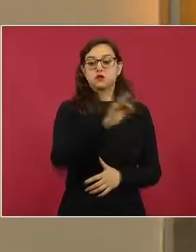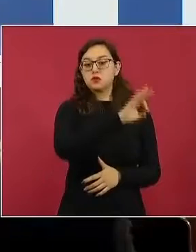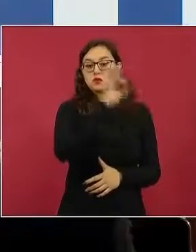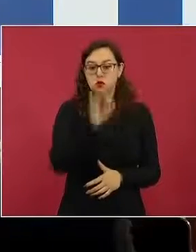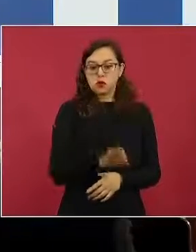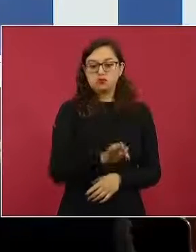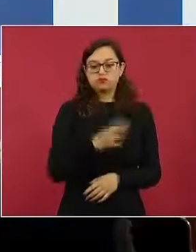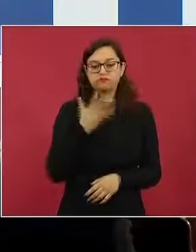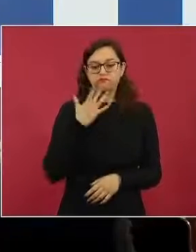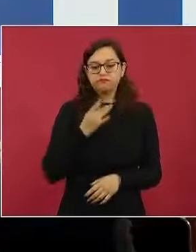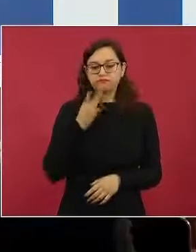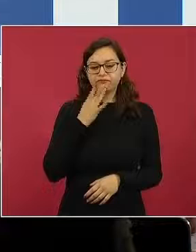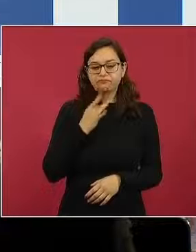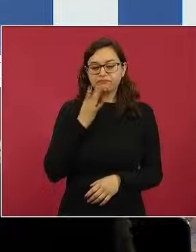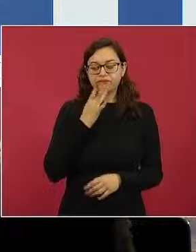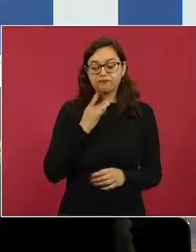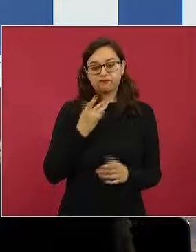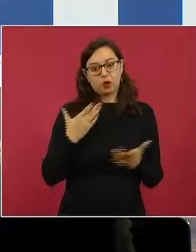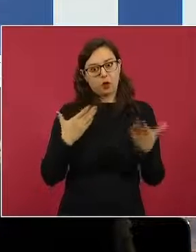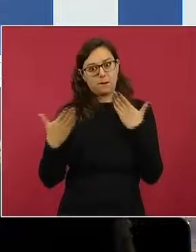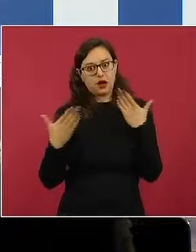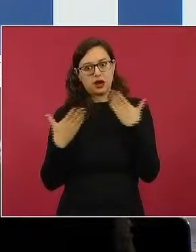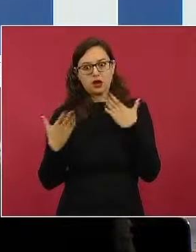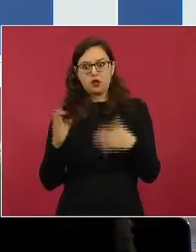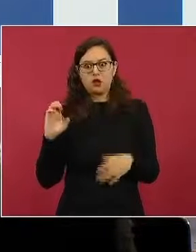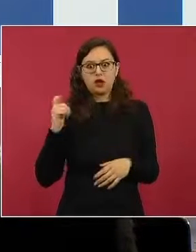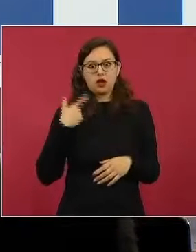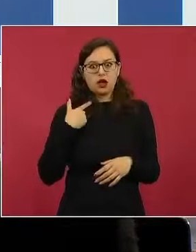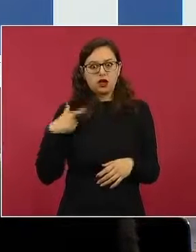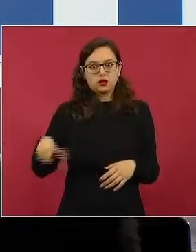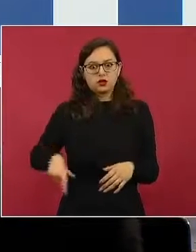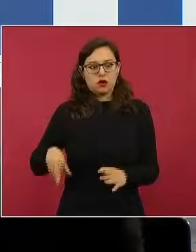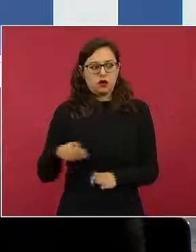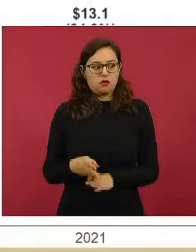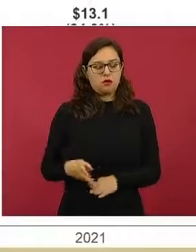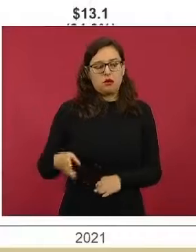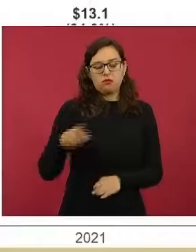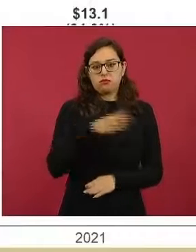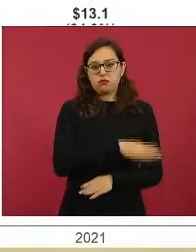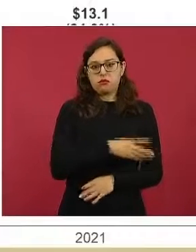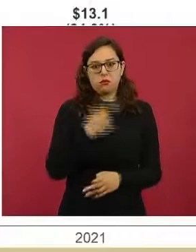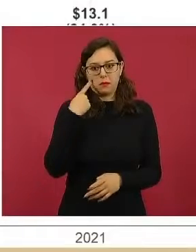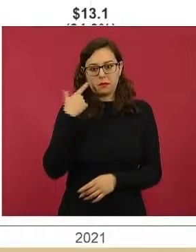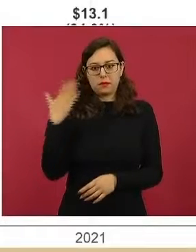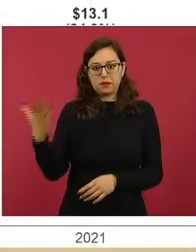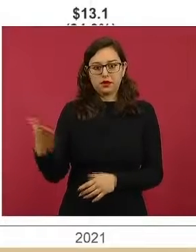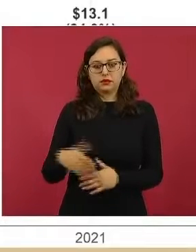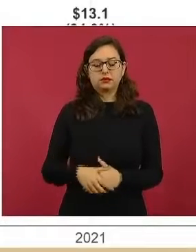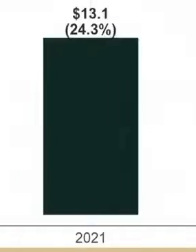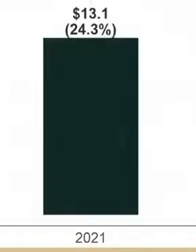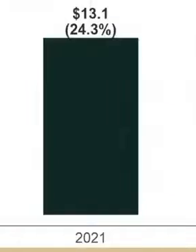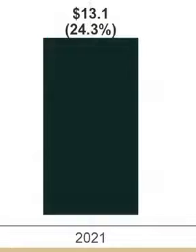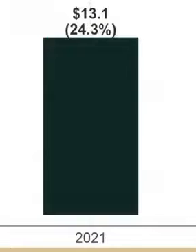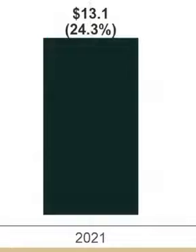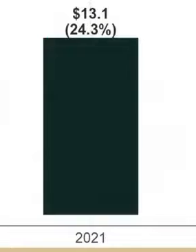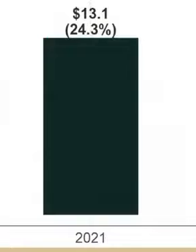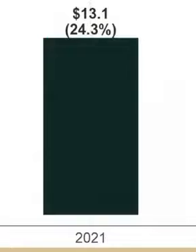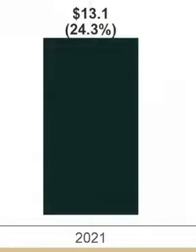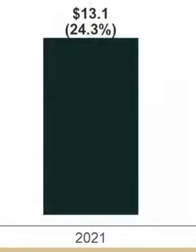menor comparado contra los sexenios anteriores, que a 3 años de gobierno había aumentado 46%, 40%